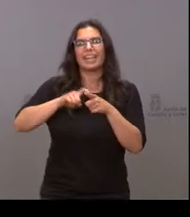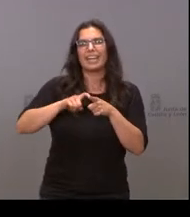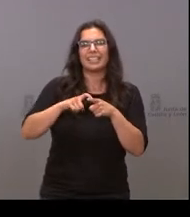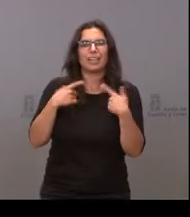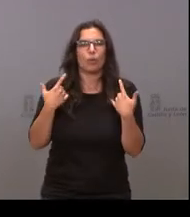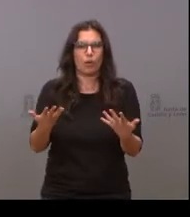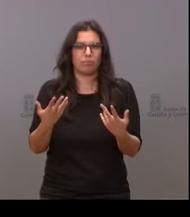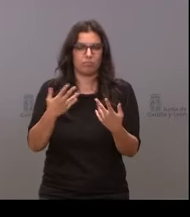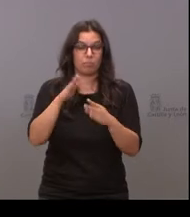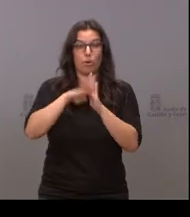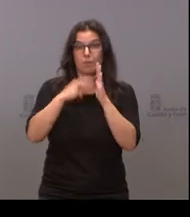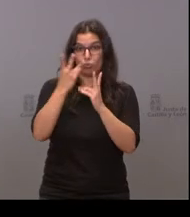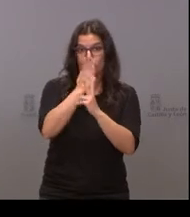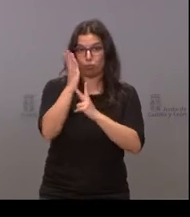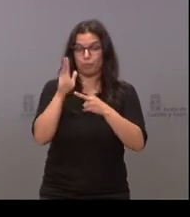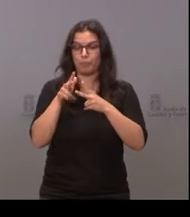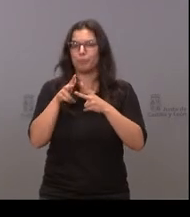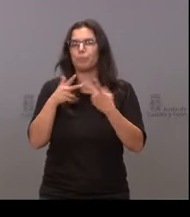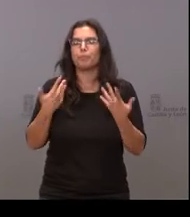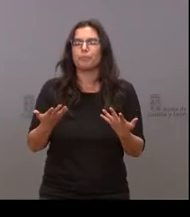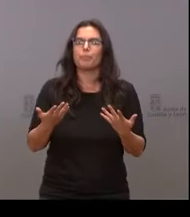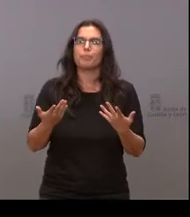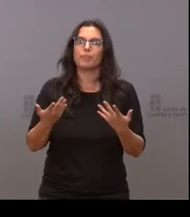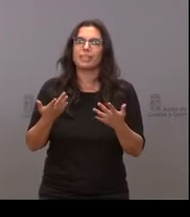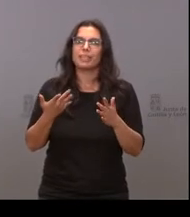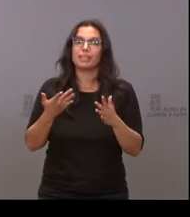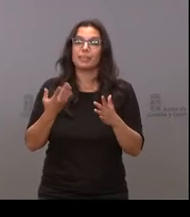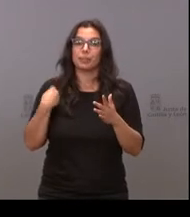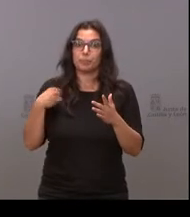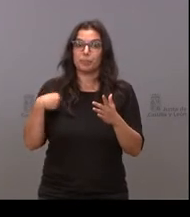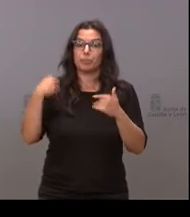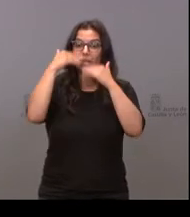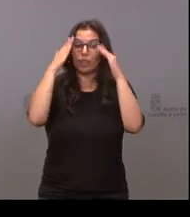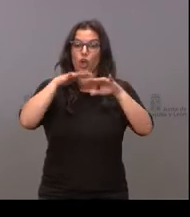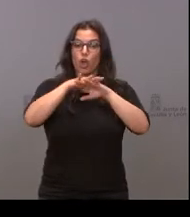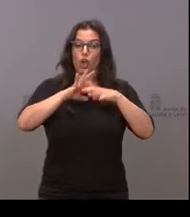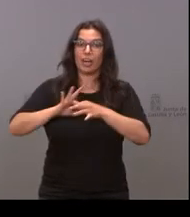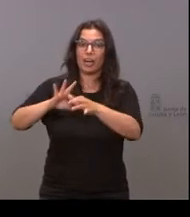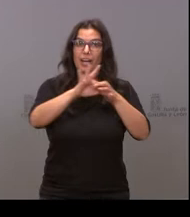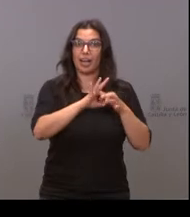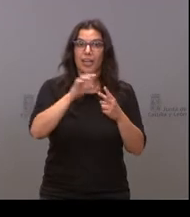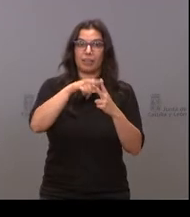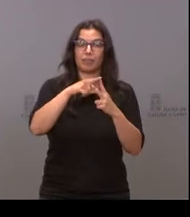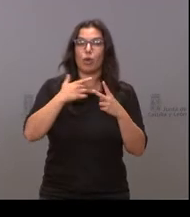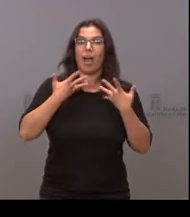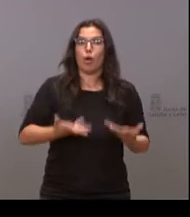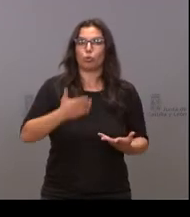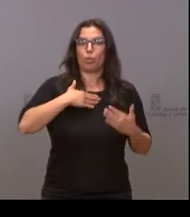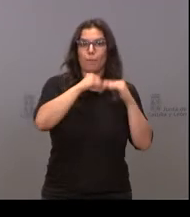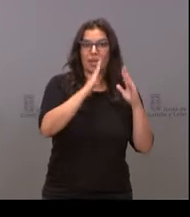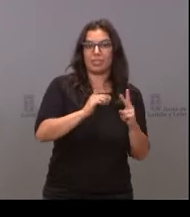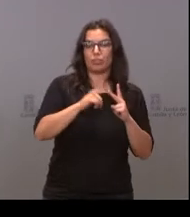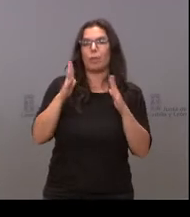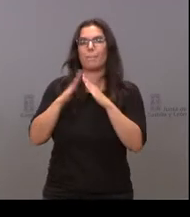ambos programas el pro de los programas que constituyen esta atención en red son el programa gusto en mi casa y viviendas en red